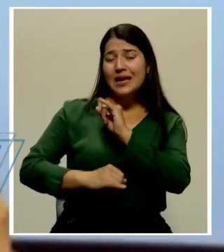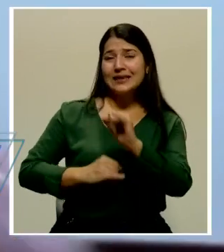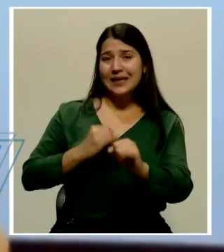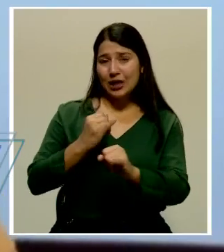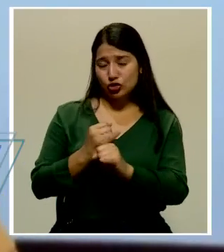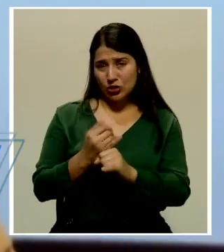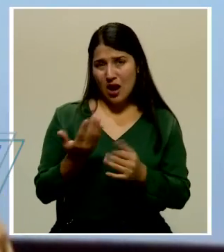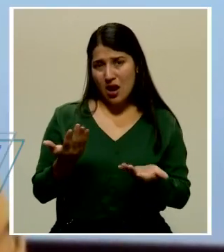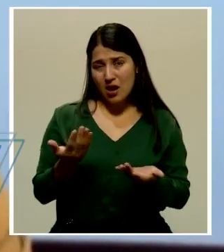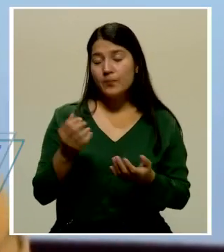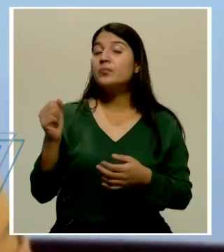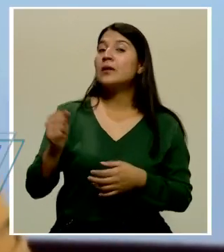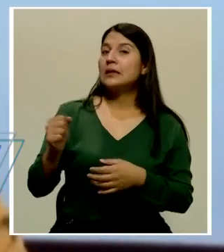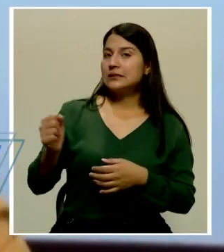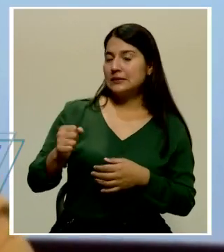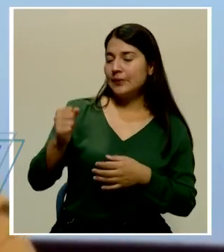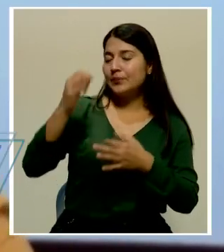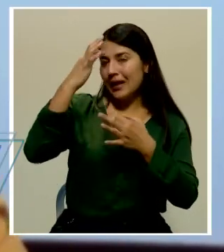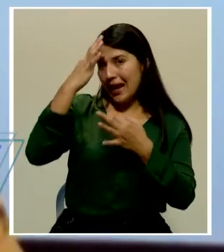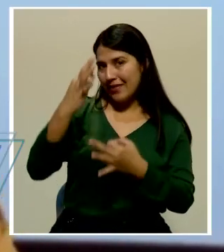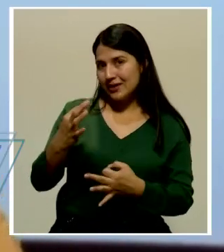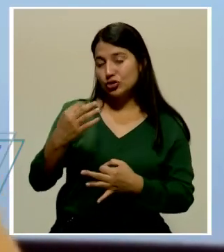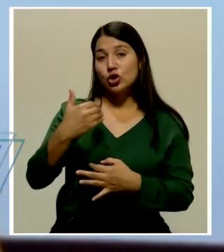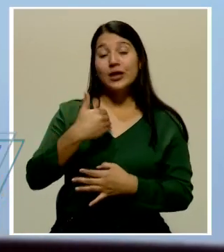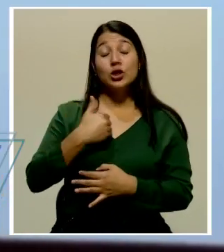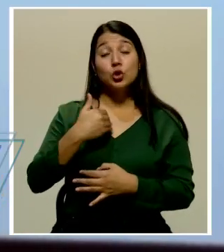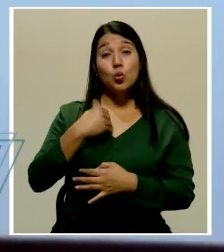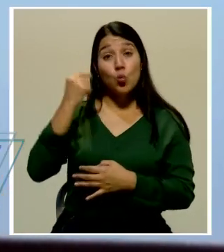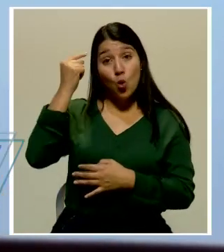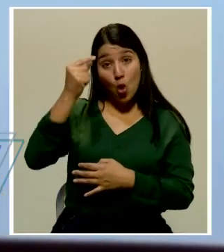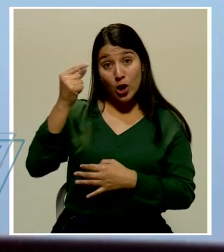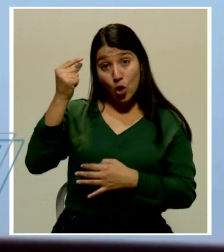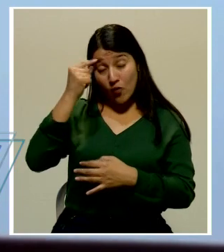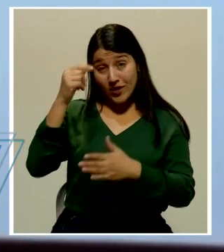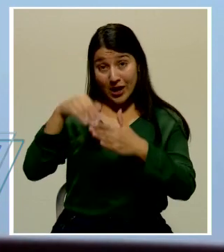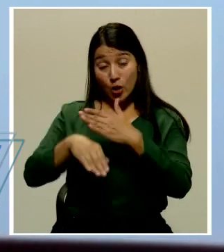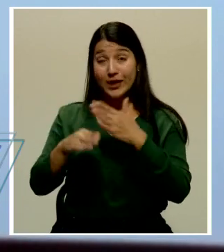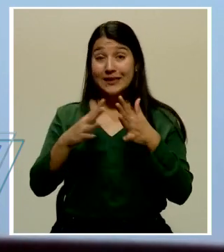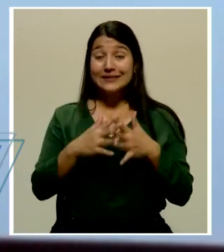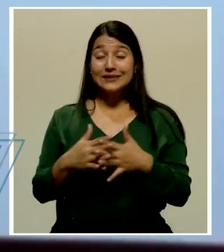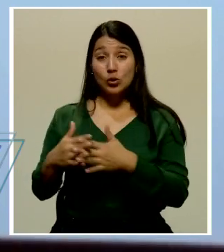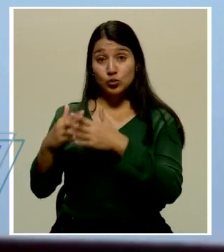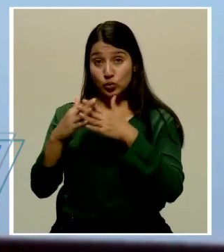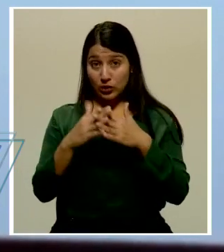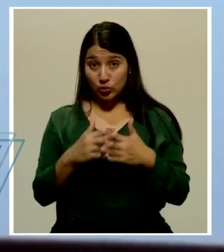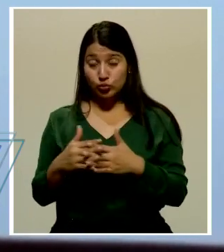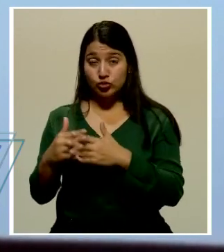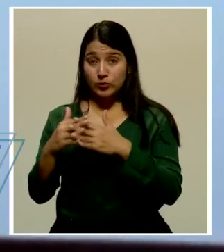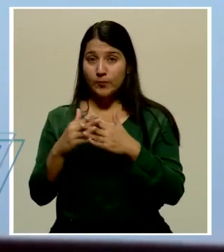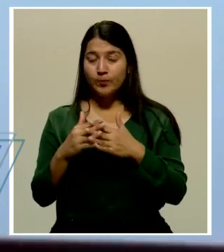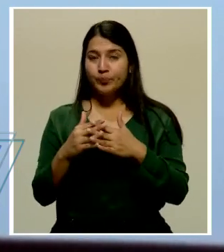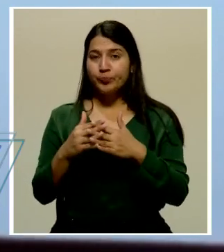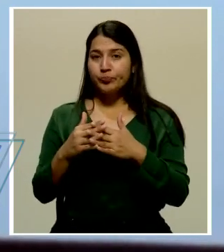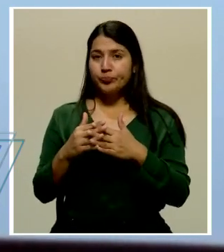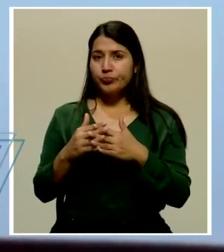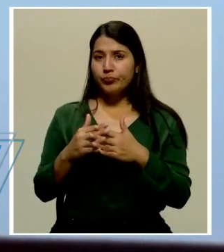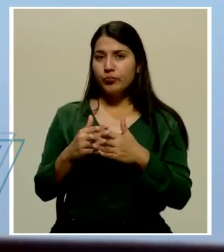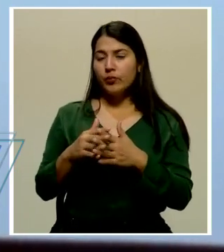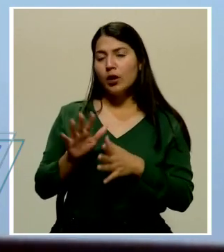Sí, la decisión del gobierno norteamericano ciertamente no es